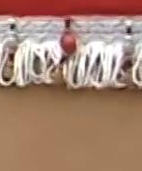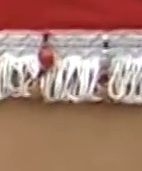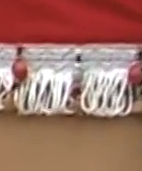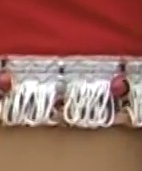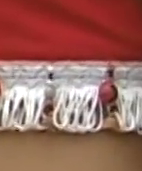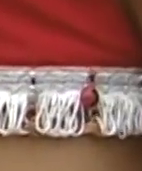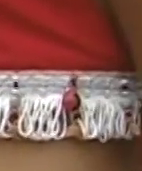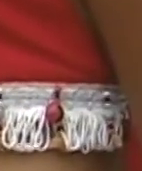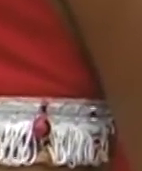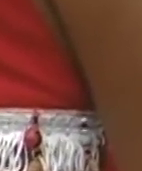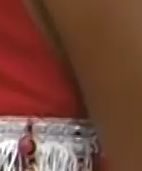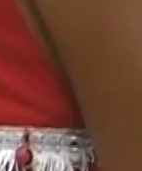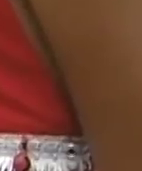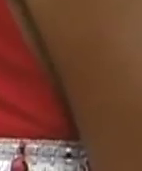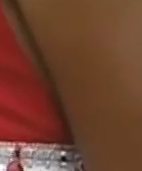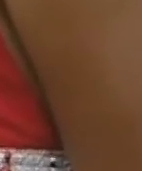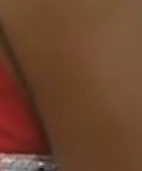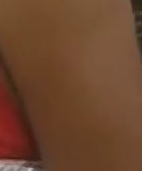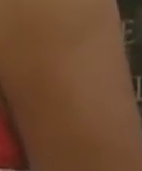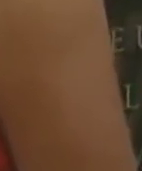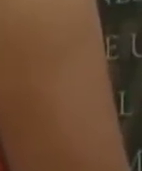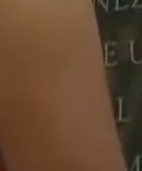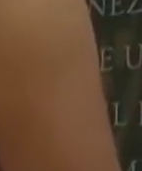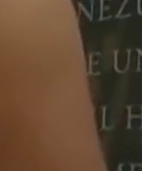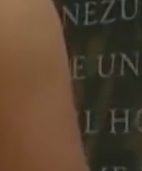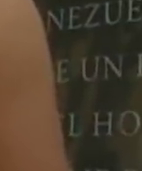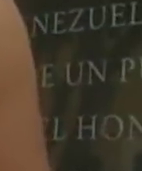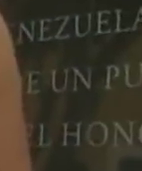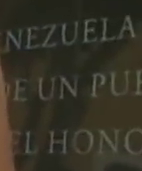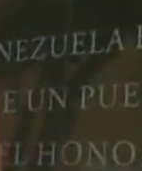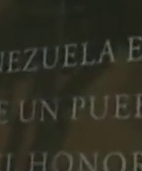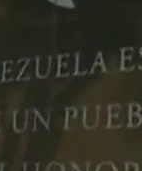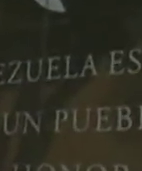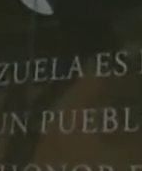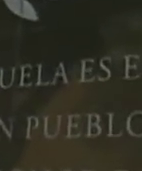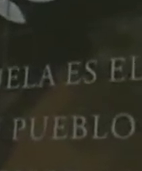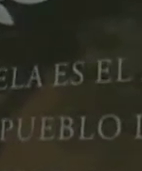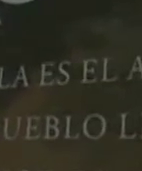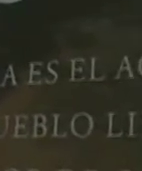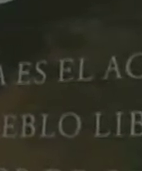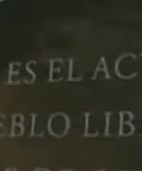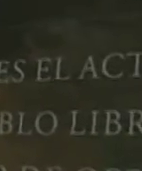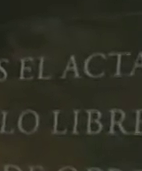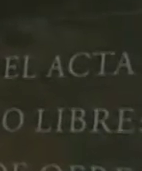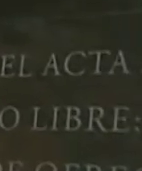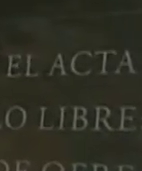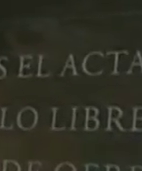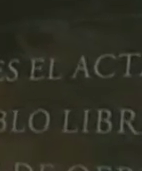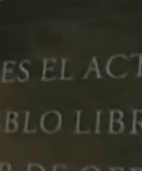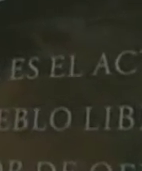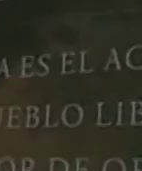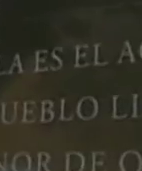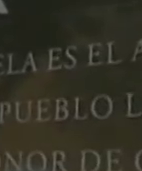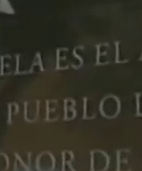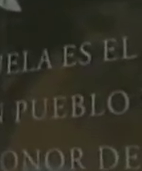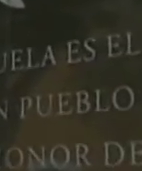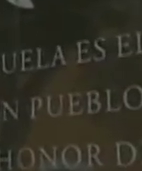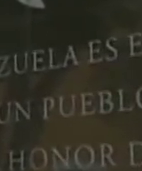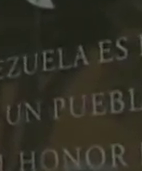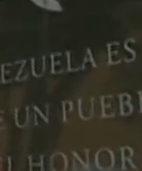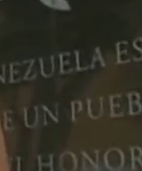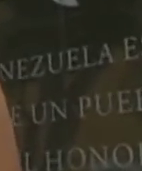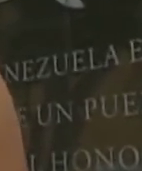Venezuela. Además, se fundaron la ley fundamental de Colombia, acta de nacimiento de la República de Colombia, y